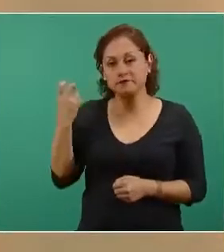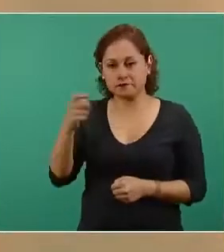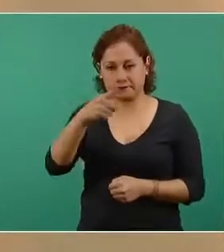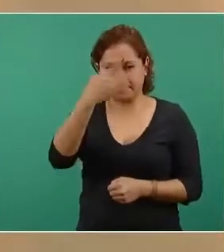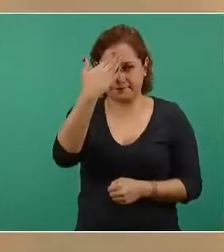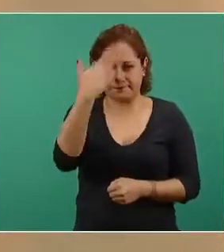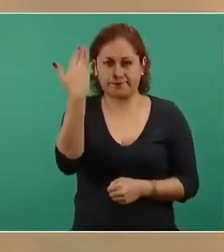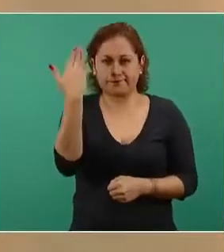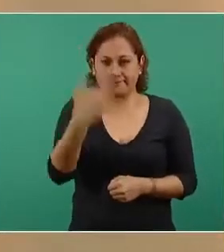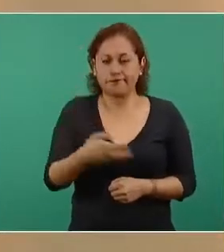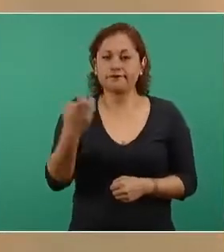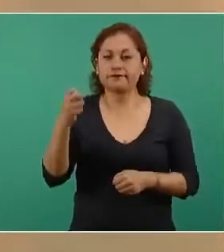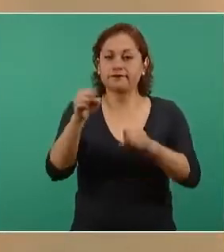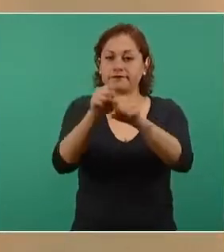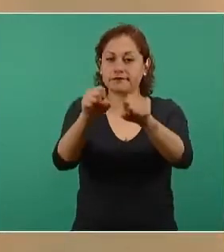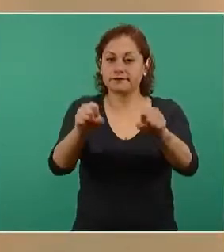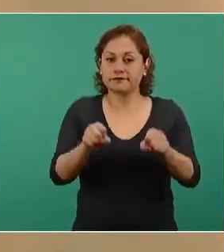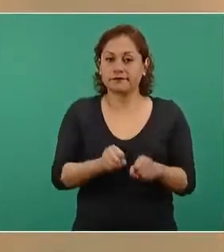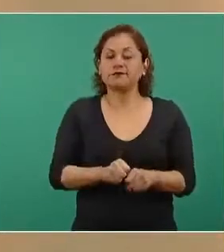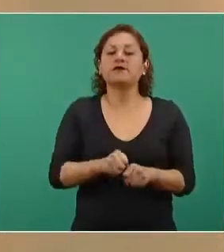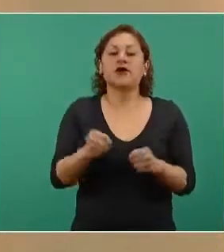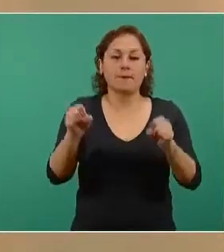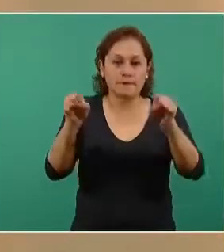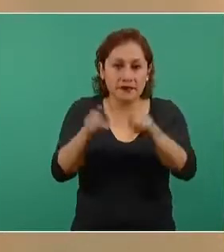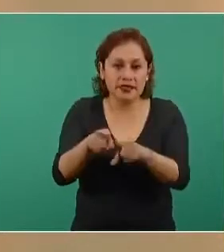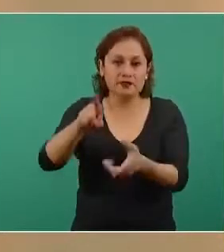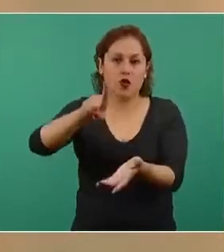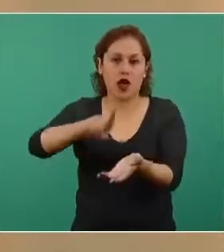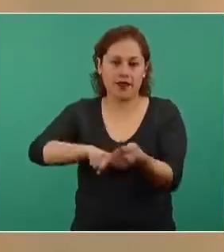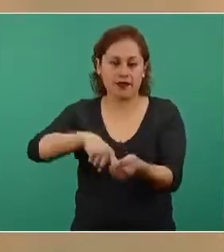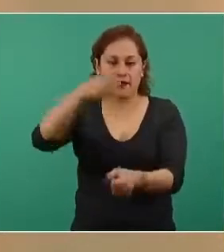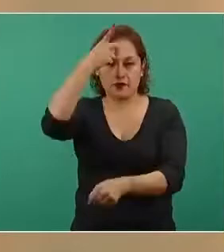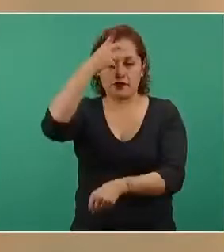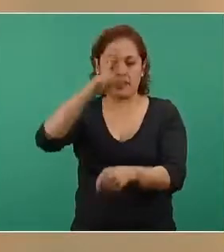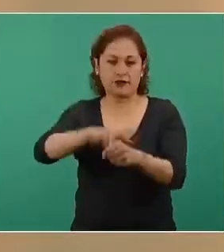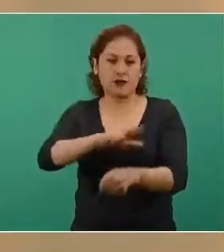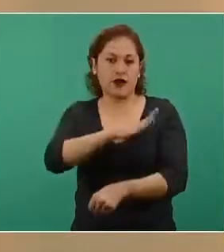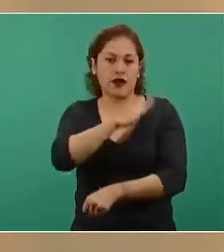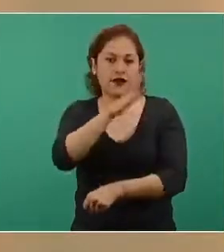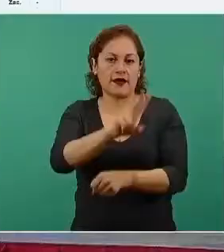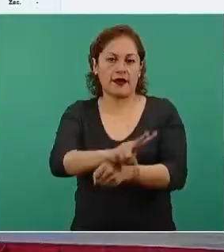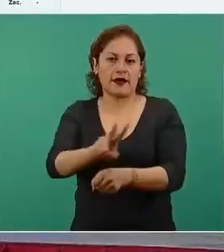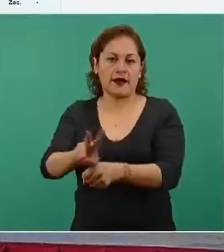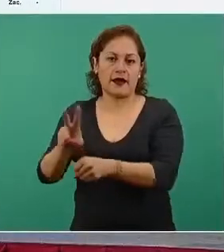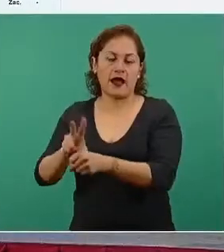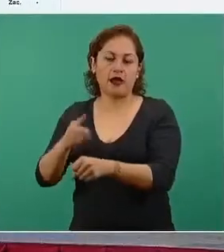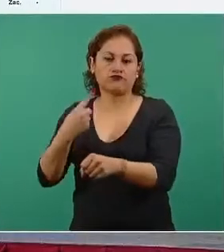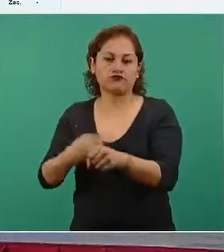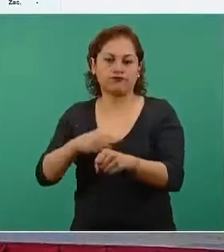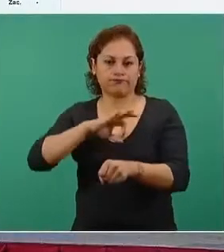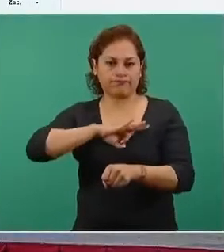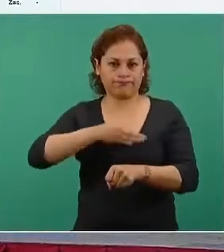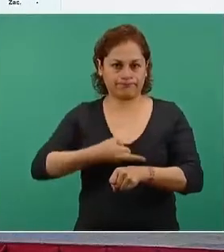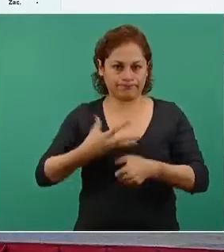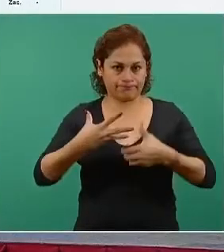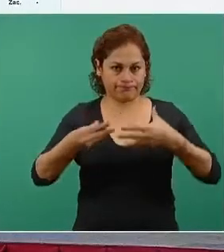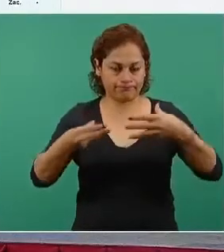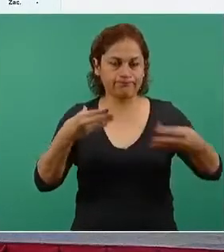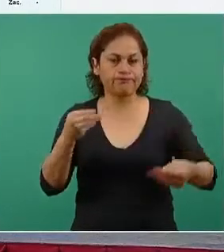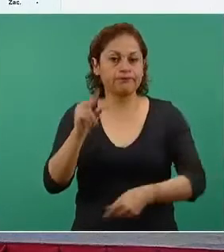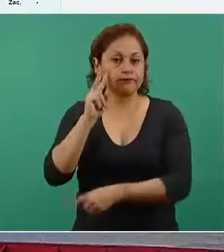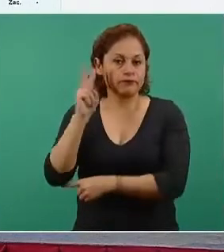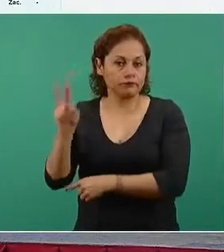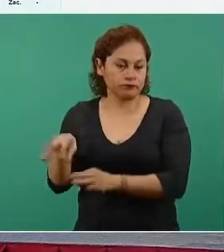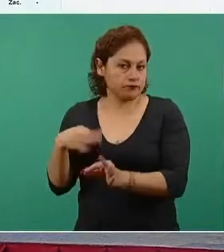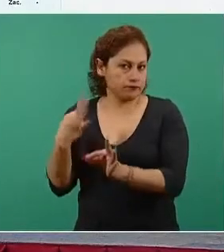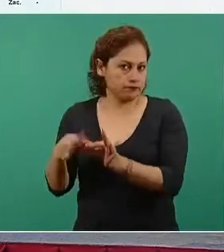es coordinado por la Dirección General de Epidemiología, pues cuenta con información oportuna y veraz. Identifiquemos pues